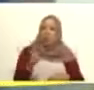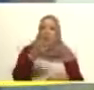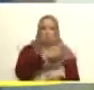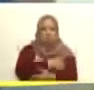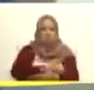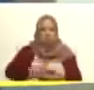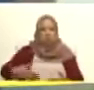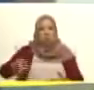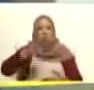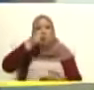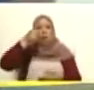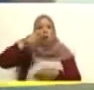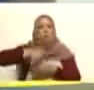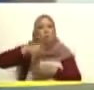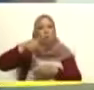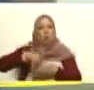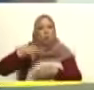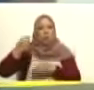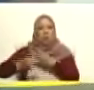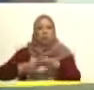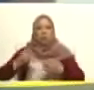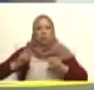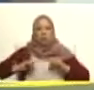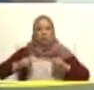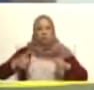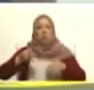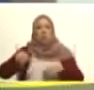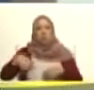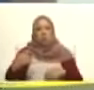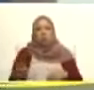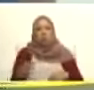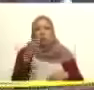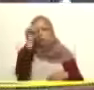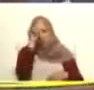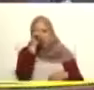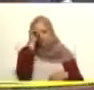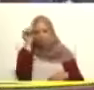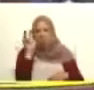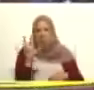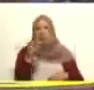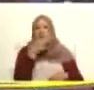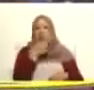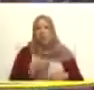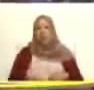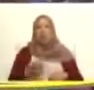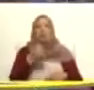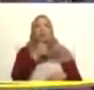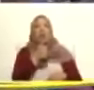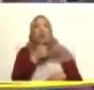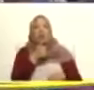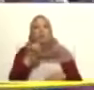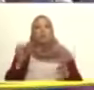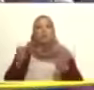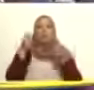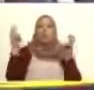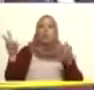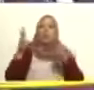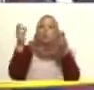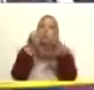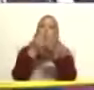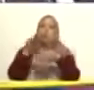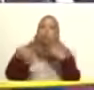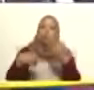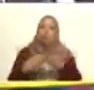millones y millones de votos que se van a expresar el próximo domingo 3 de diciembre. ¿Quién va a salir victorioso?